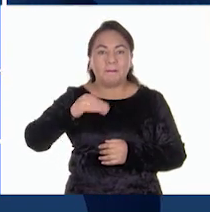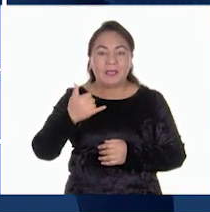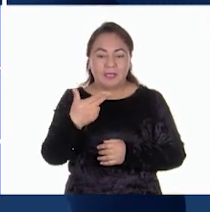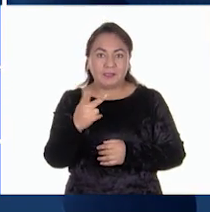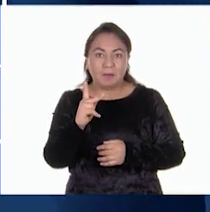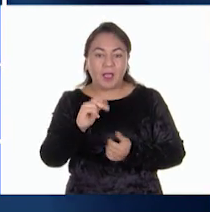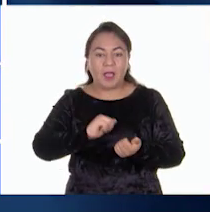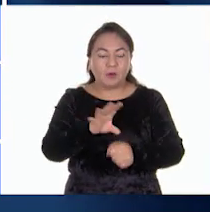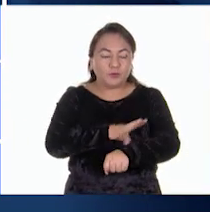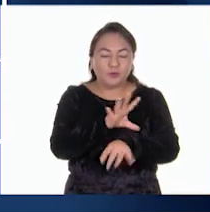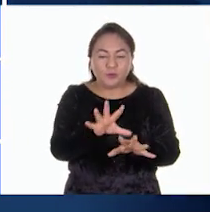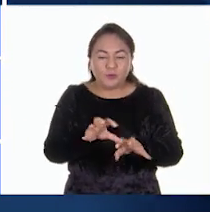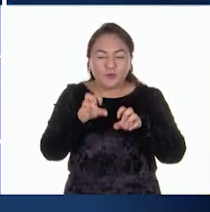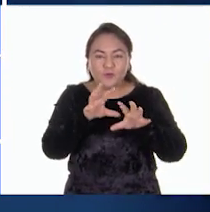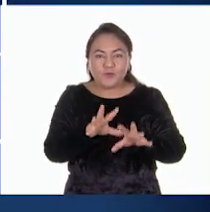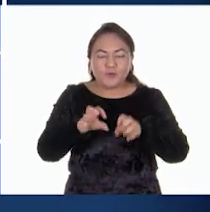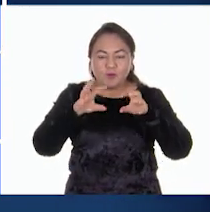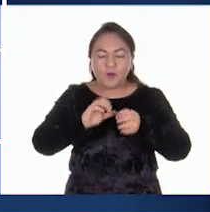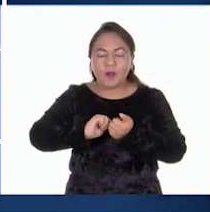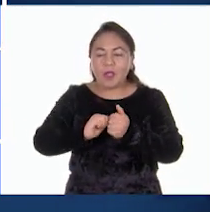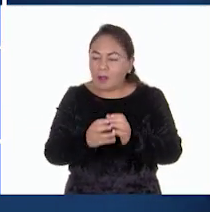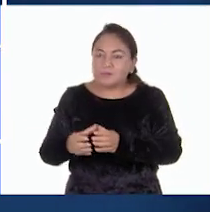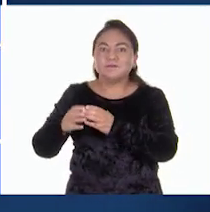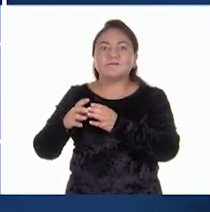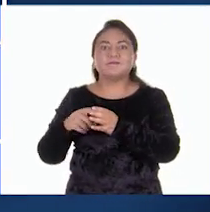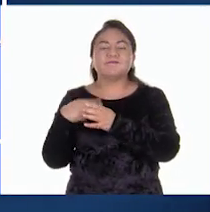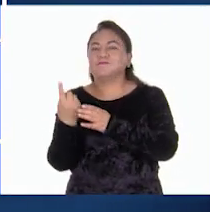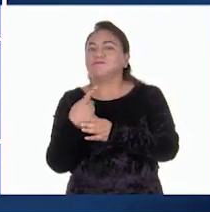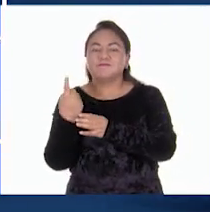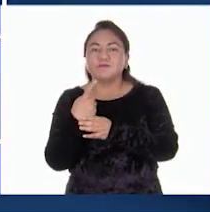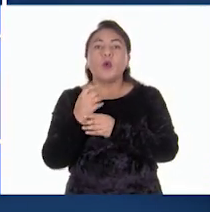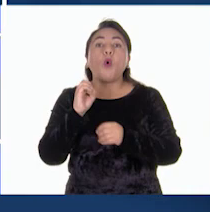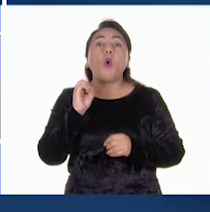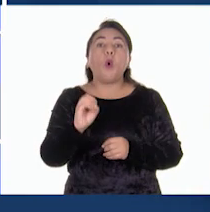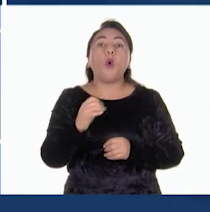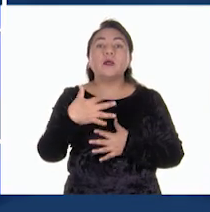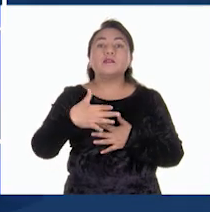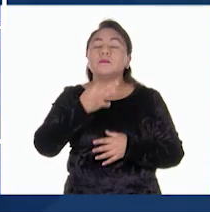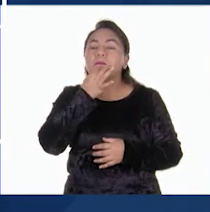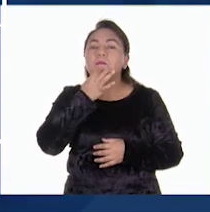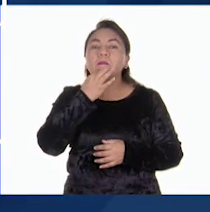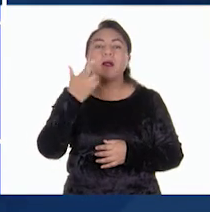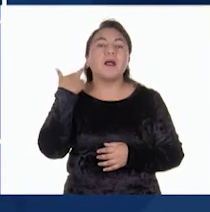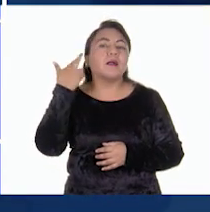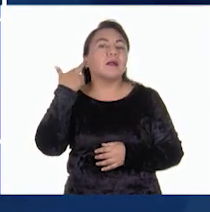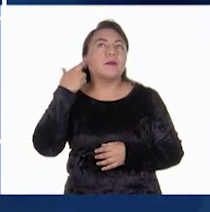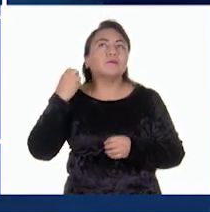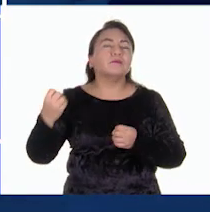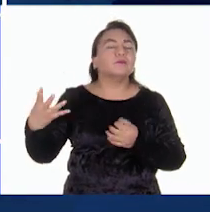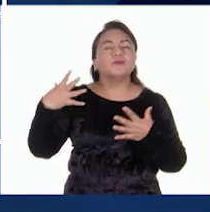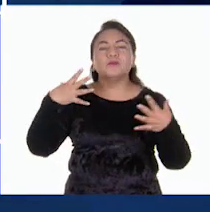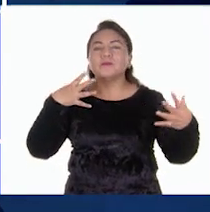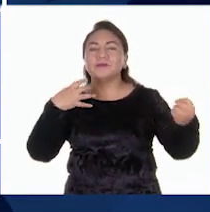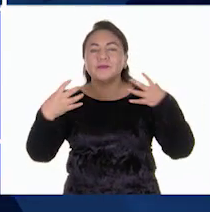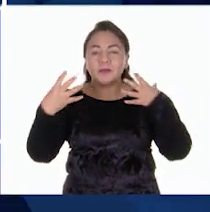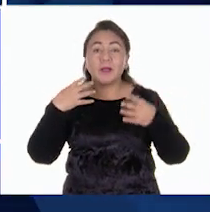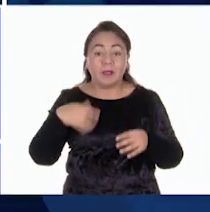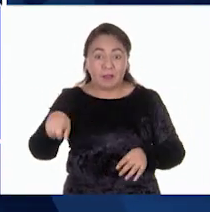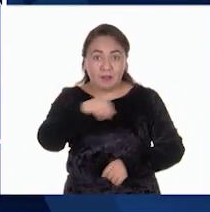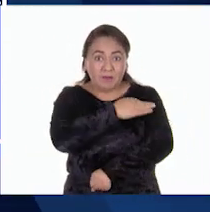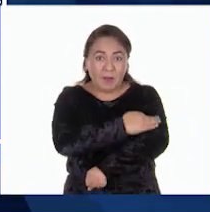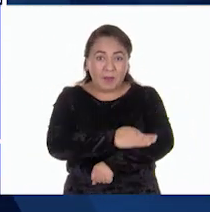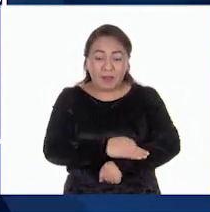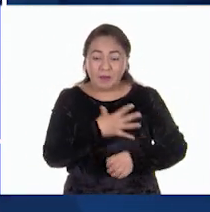unos útiles segundos de tromba licuadora o en 15 minutos de música radiofónica. Las familias